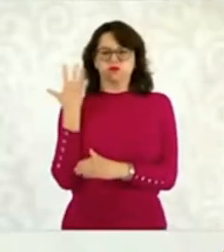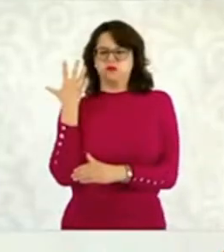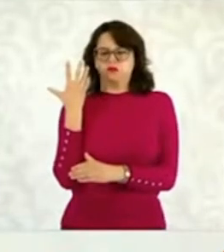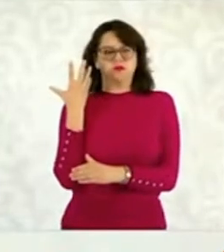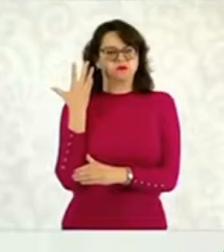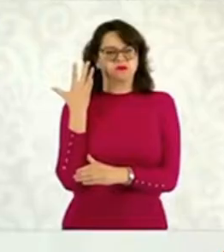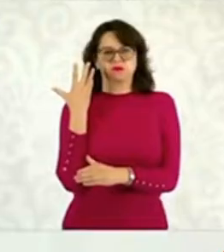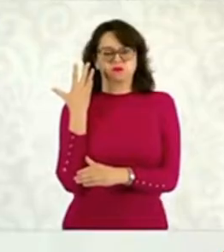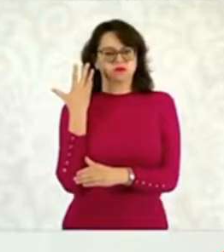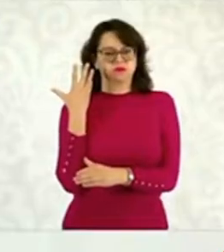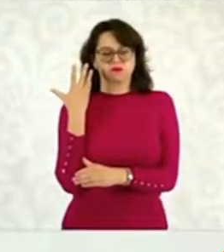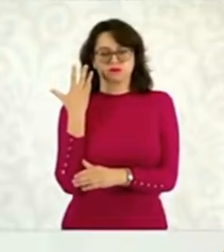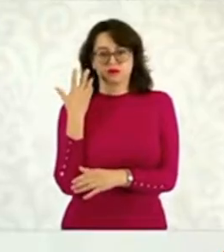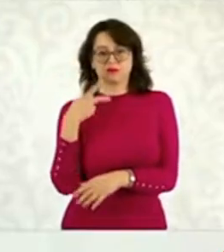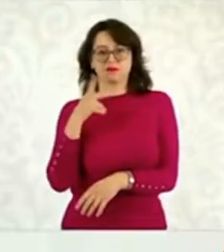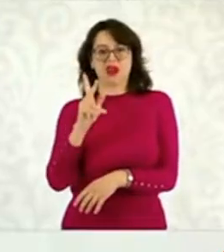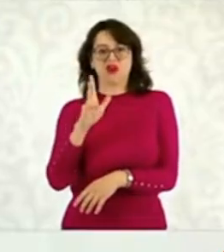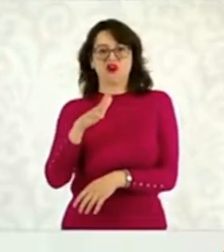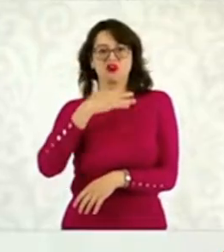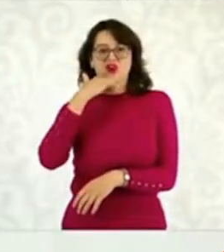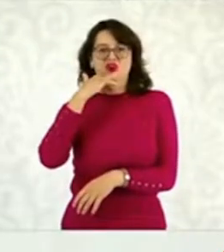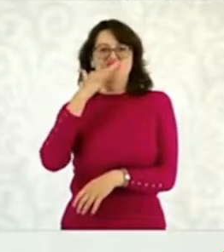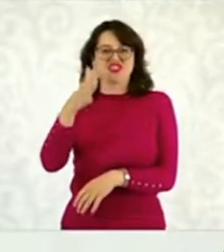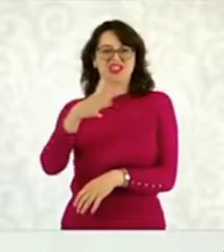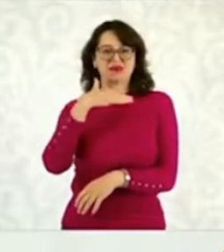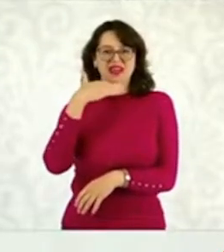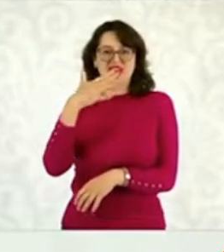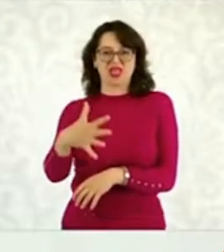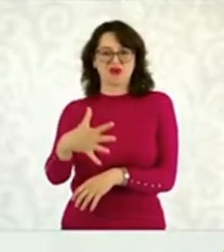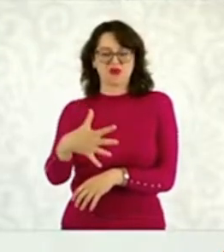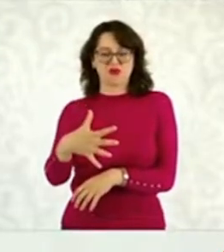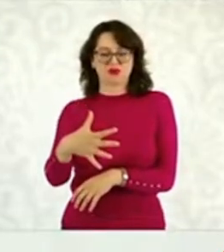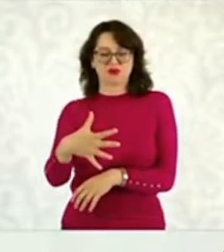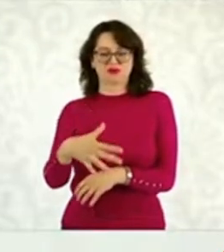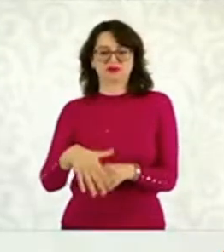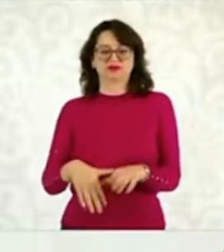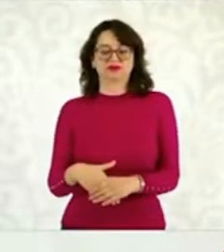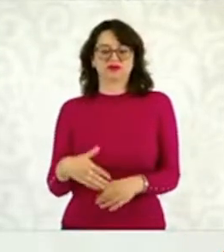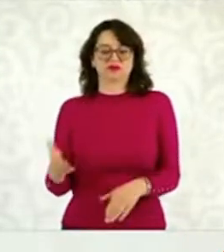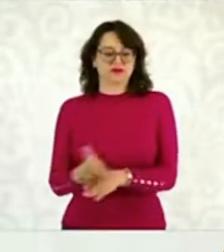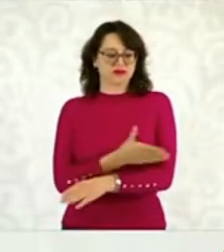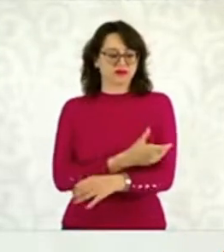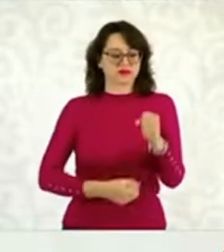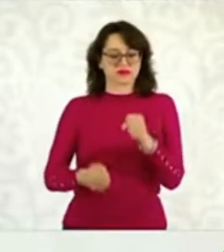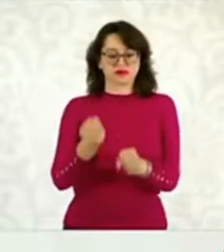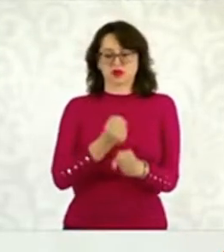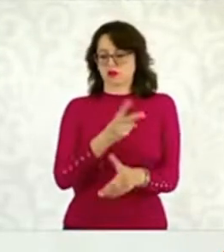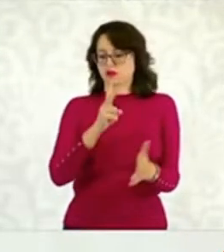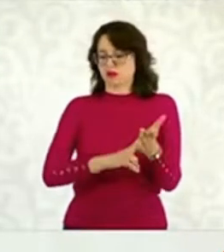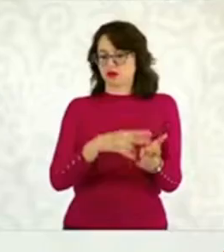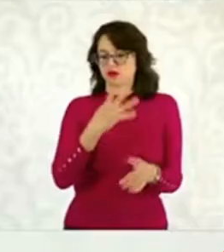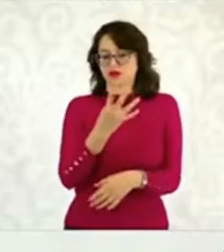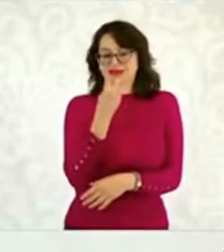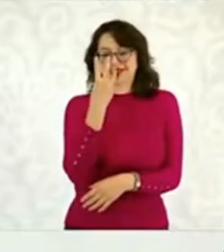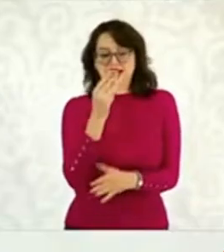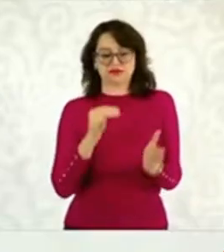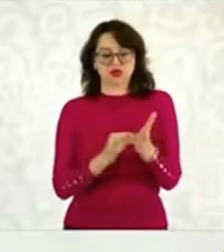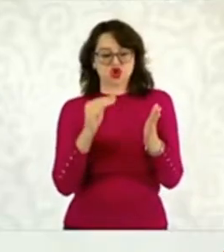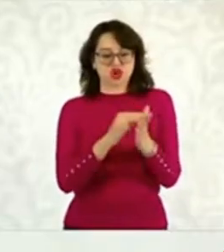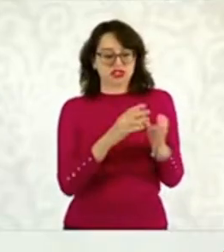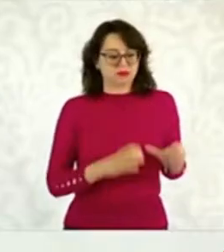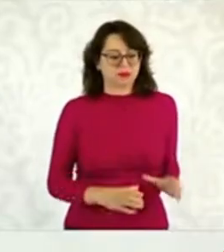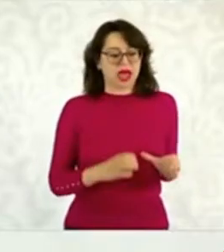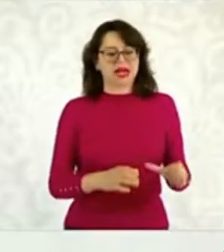sacarse 3.2 millones de barriles de petróleo diarios, 2004 más o menos, que por cierto